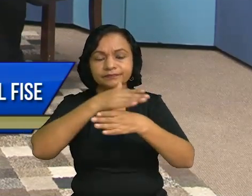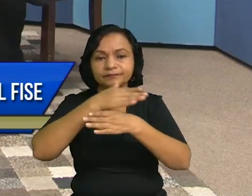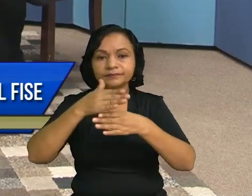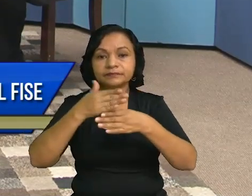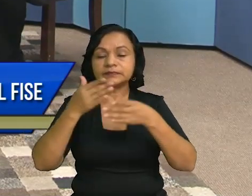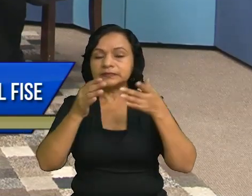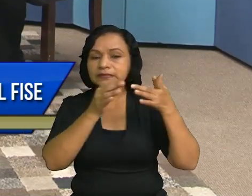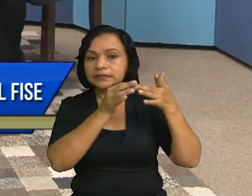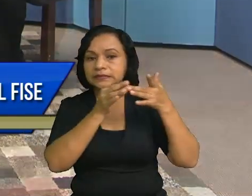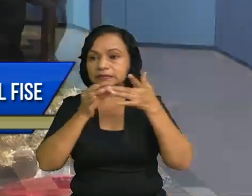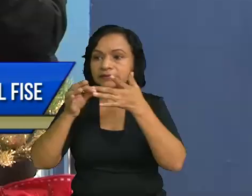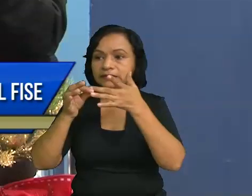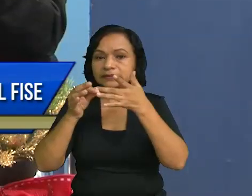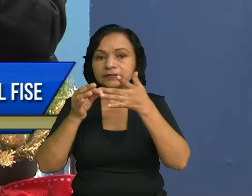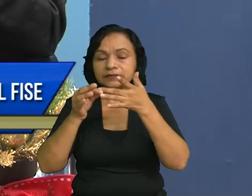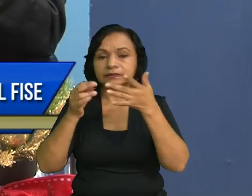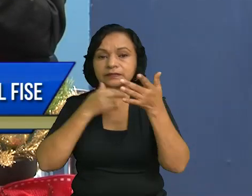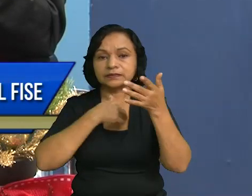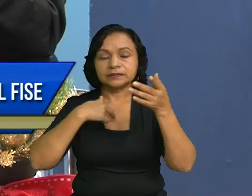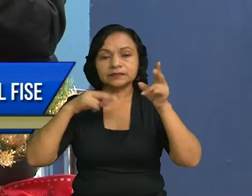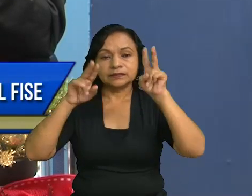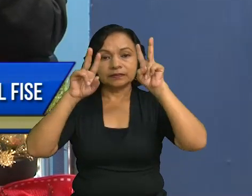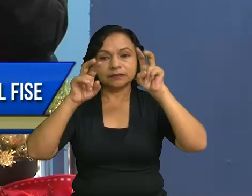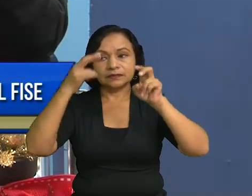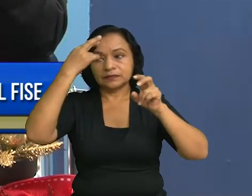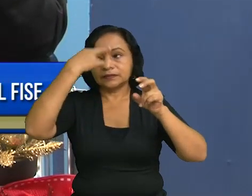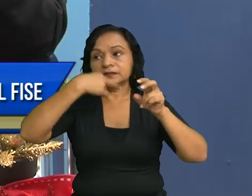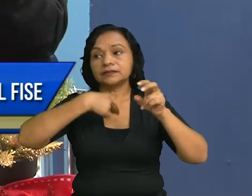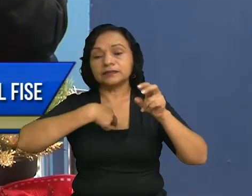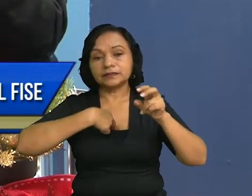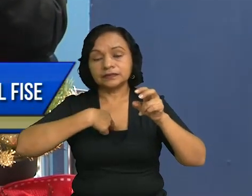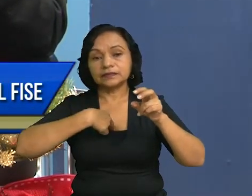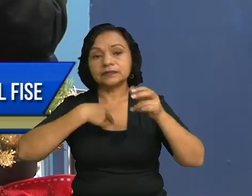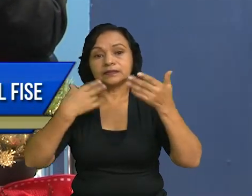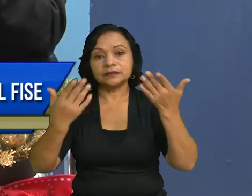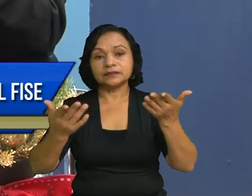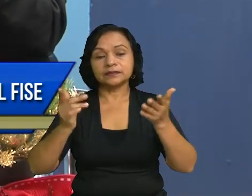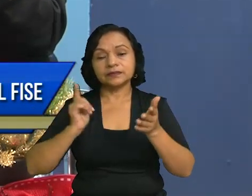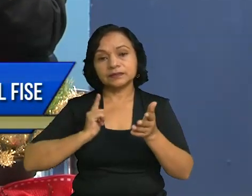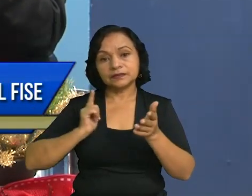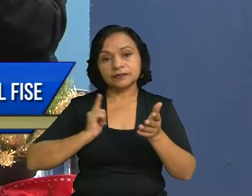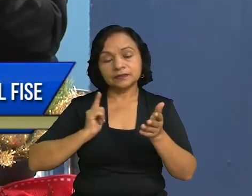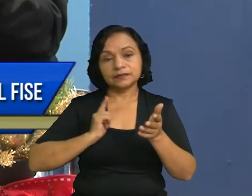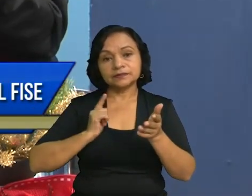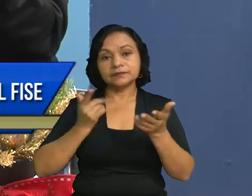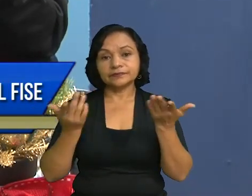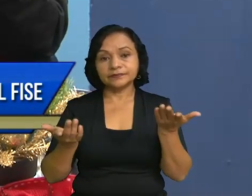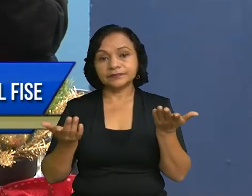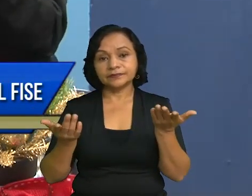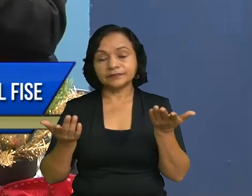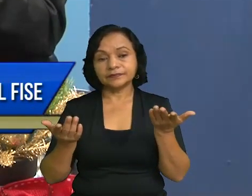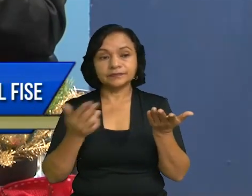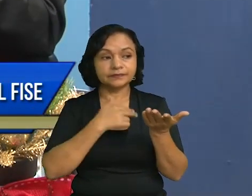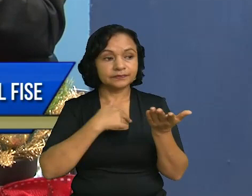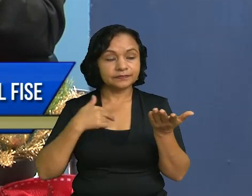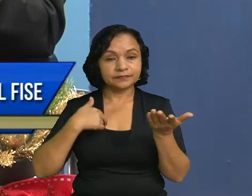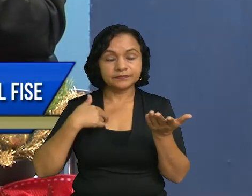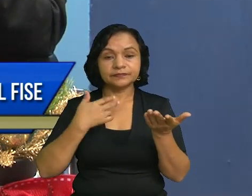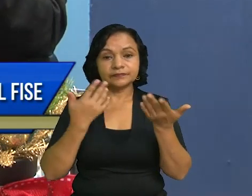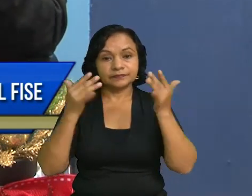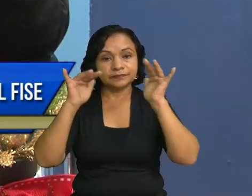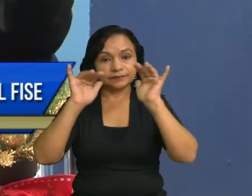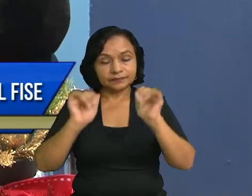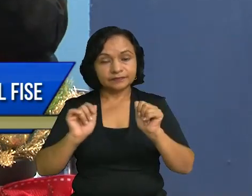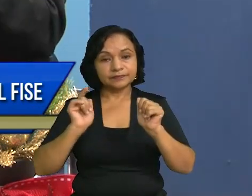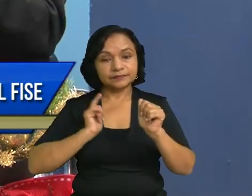peso específico de en el tema de la responsabilidad como institución que tenemos y para eso nosotros ya tenemos